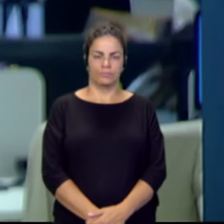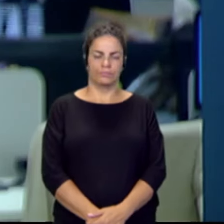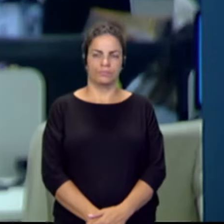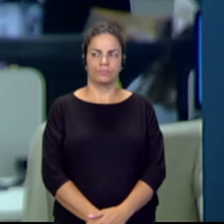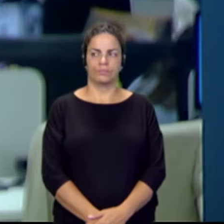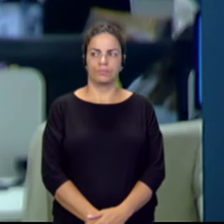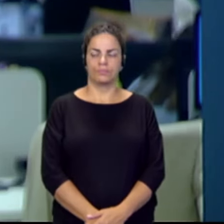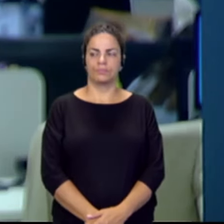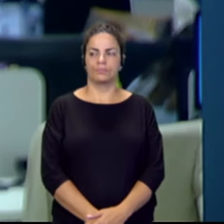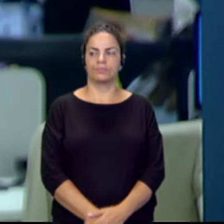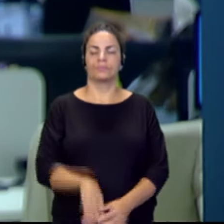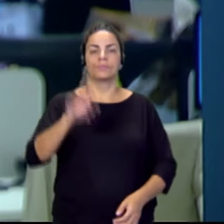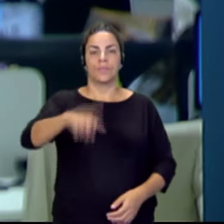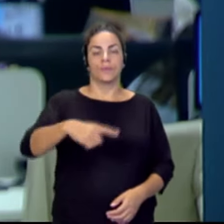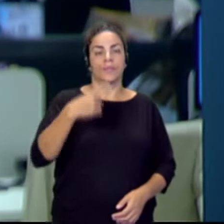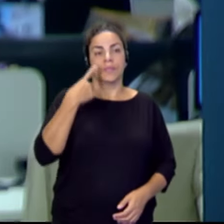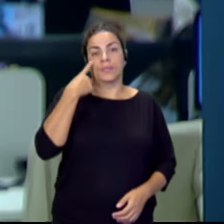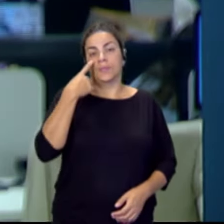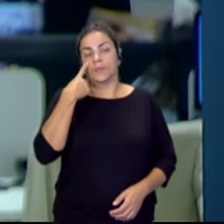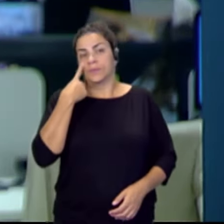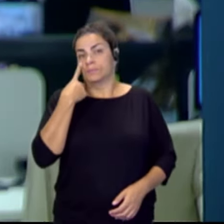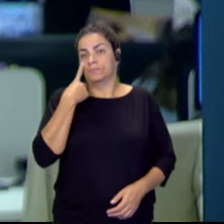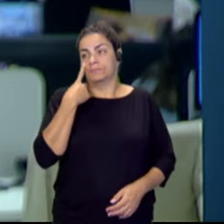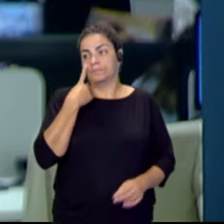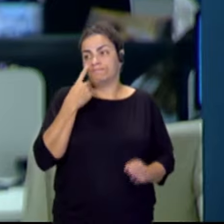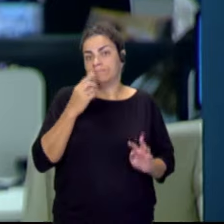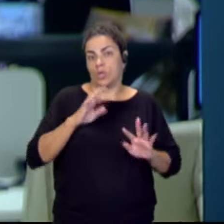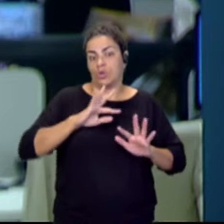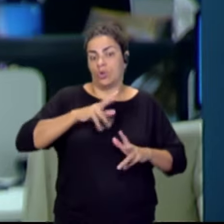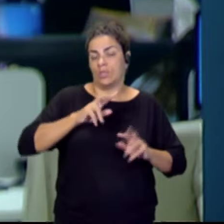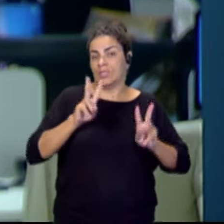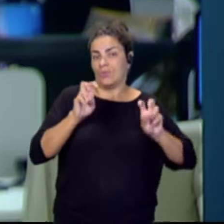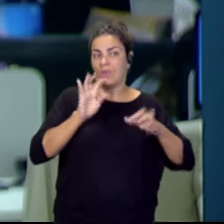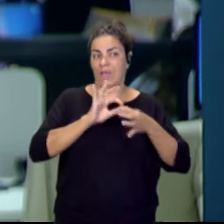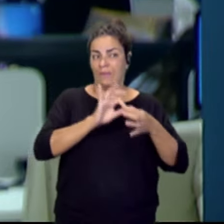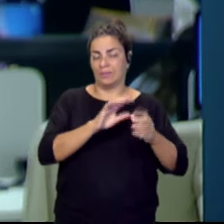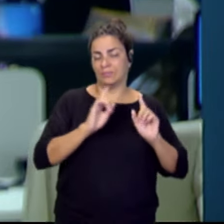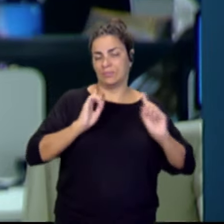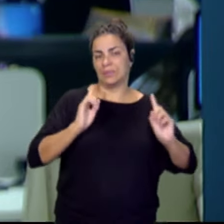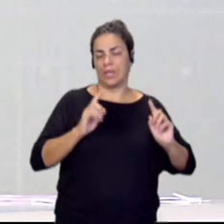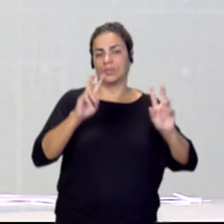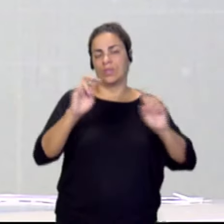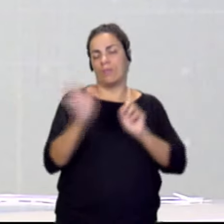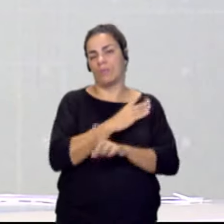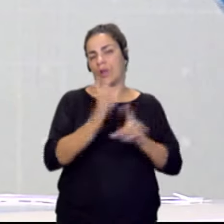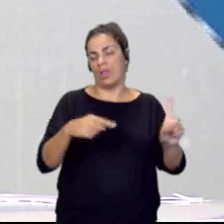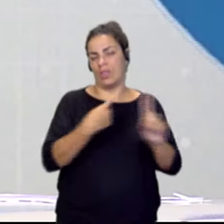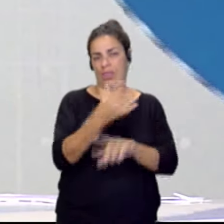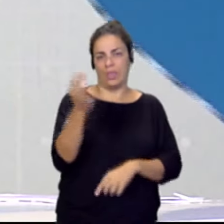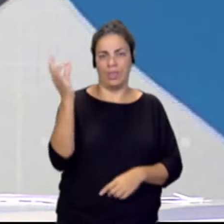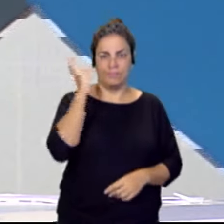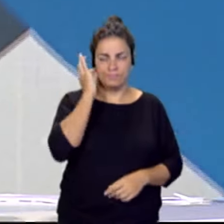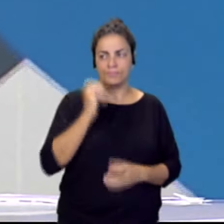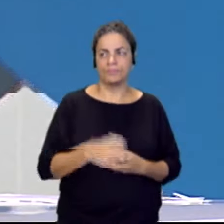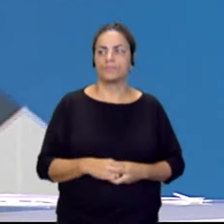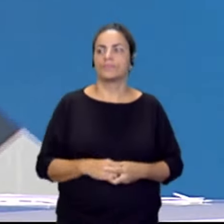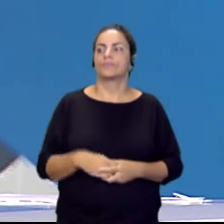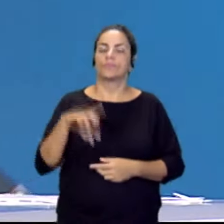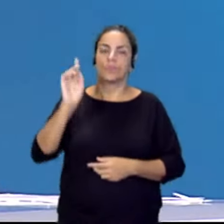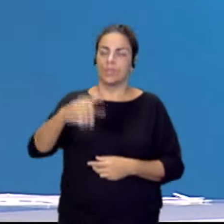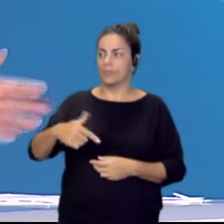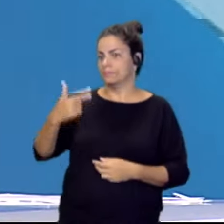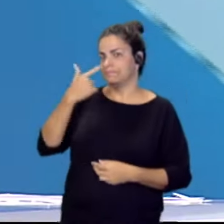Pues vamos a estar pendientes de cualquier novedad en cuanto a este caso, Pilar, de violencia de género. Bueno, nosotros vamos a estar muy atentos a todo lo que